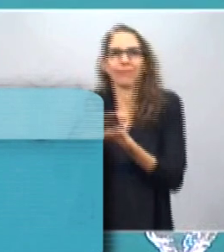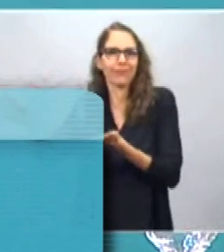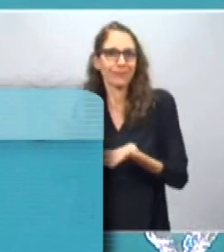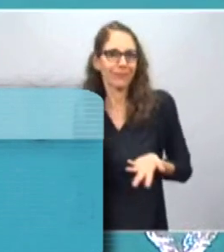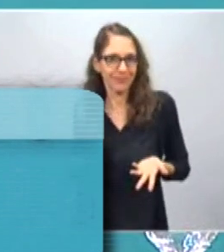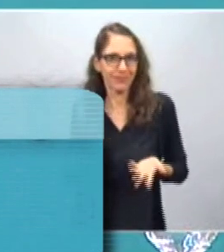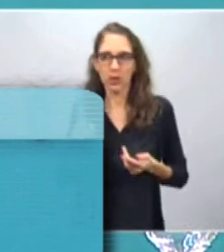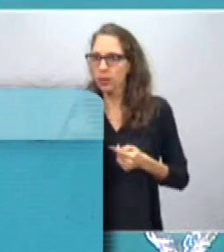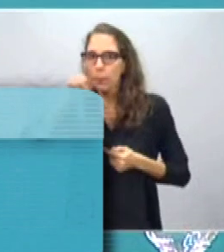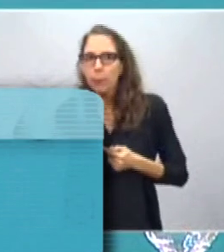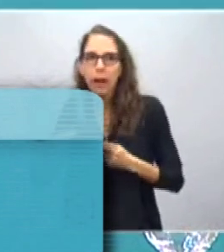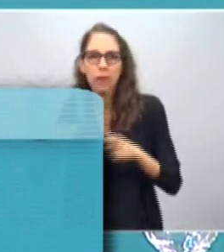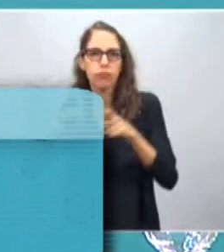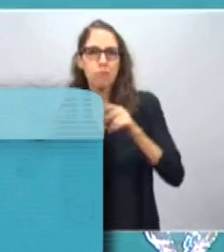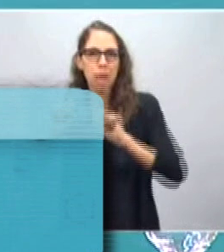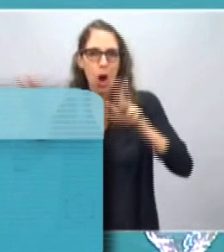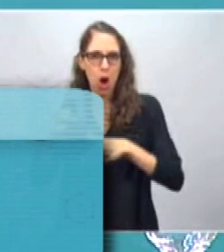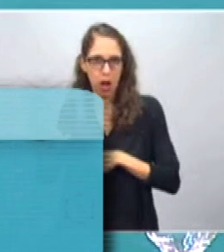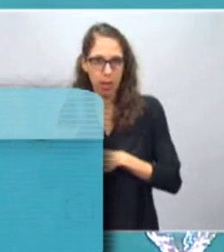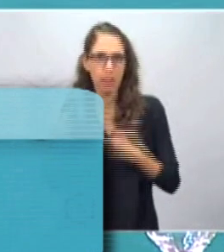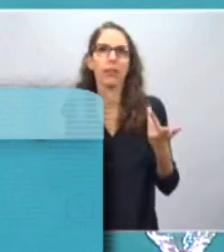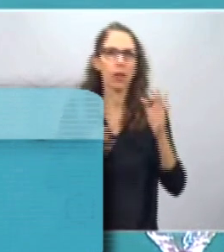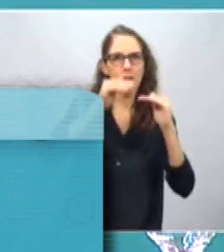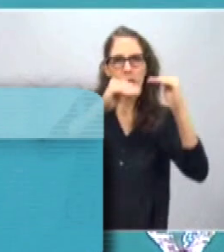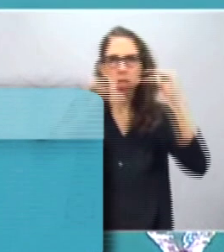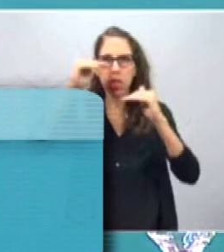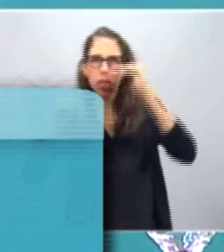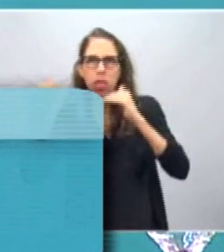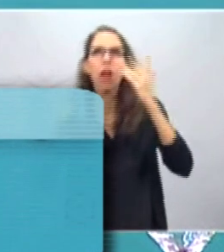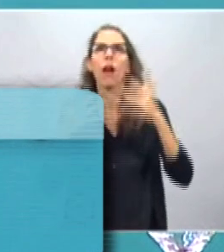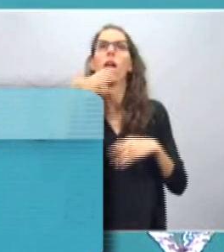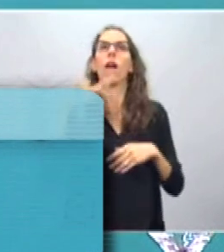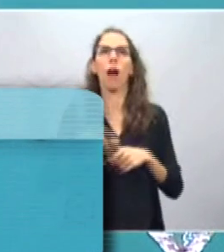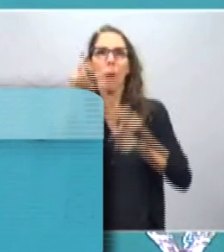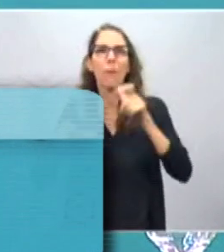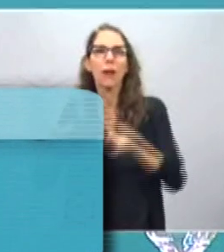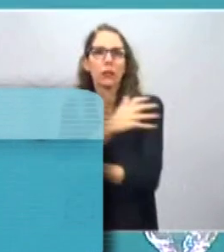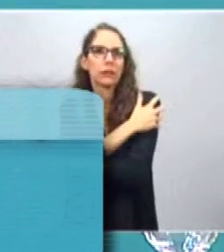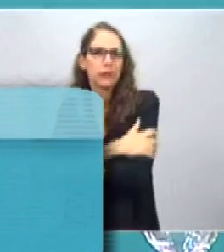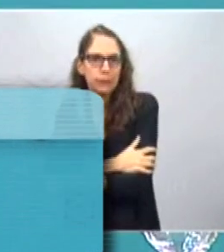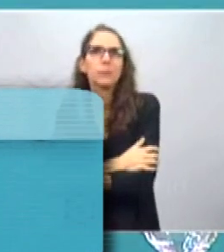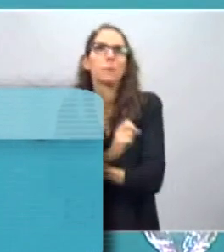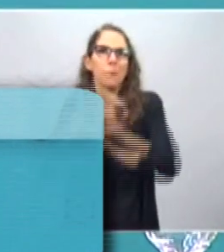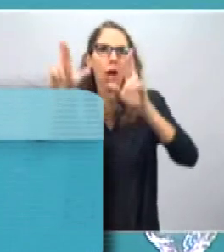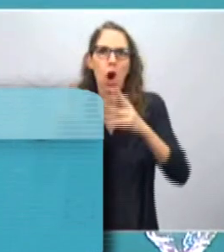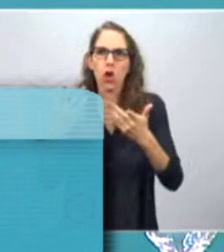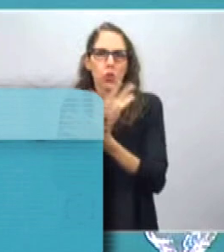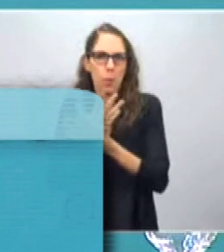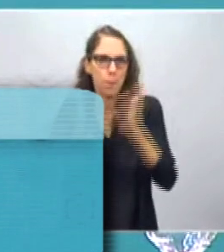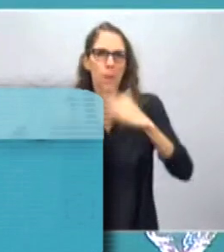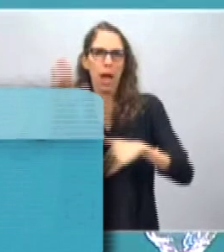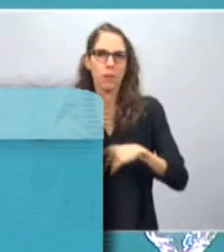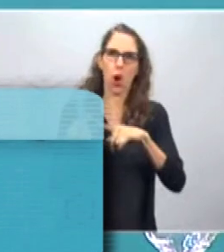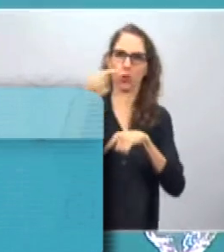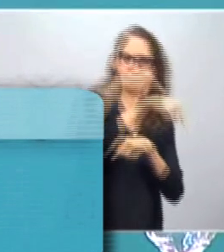a veces le cuestan a las estadísticas oficiales, la pérdida de ingresos de los sectores más vulnerables es todavía mayor. Esto, por supuesto,